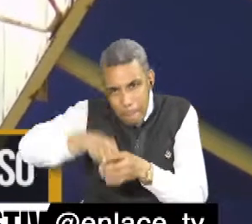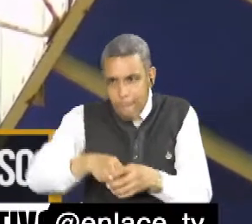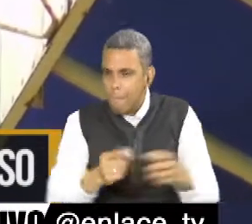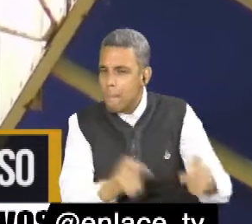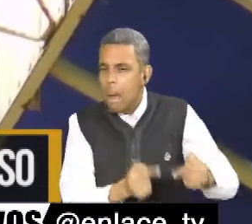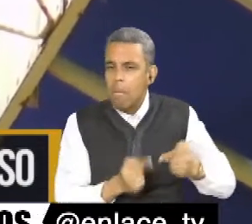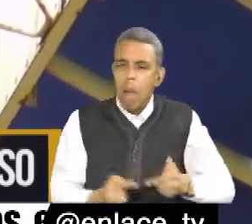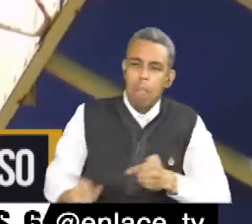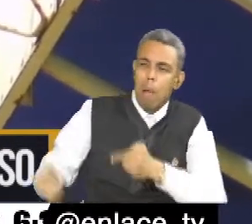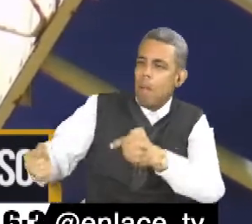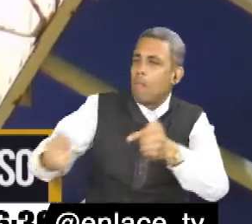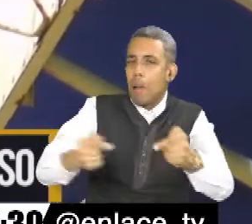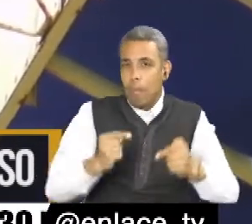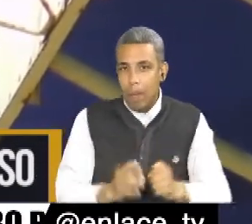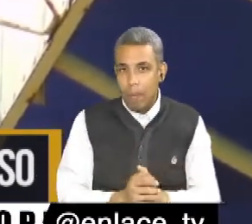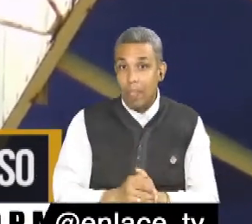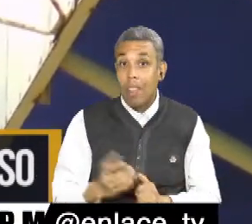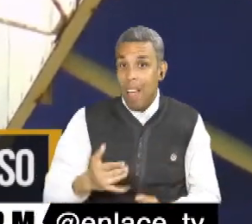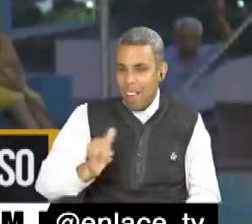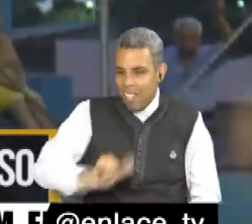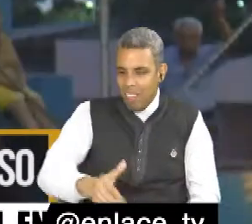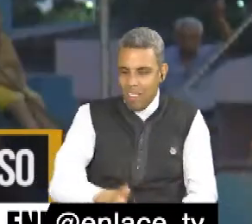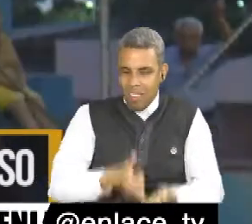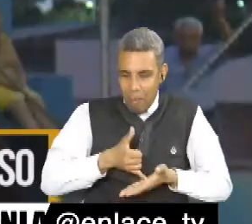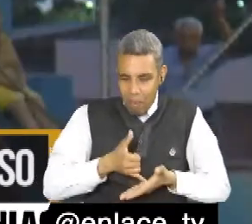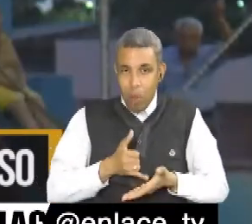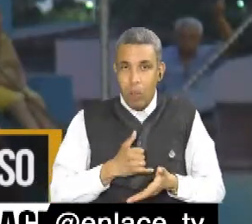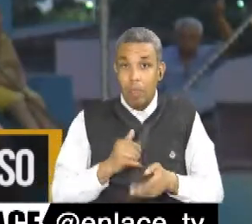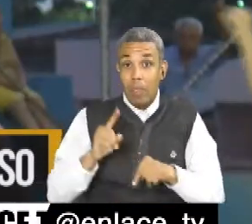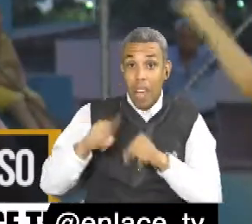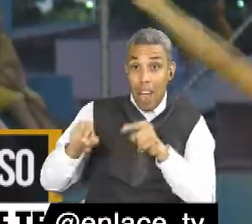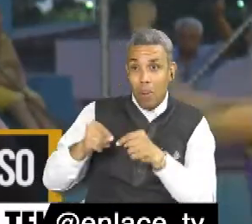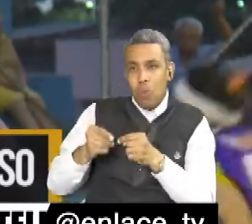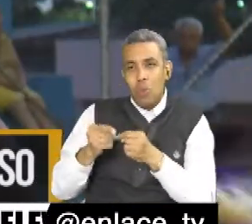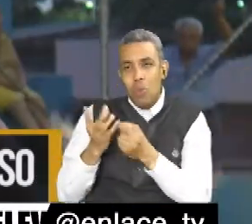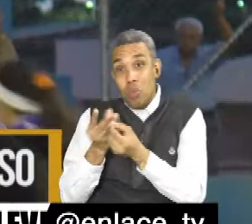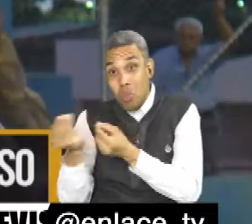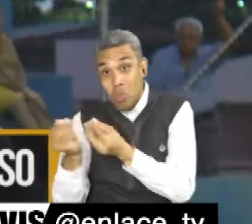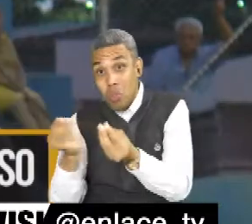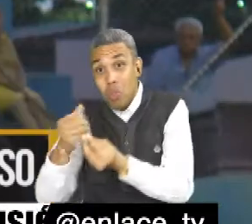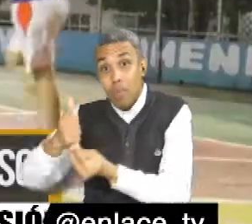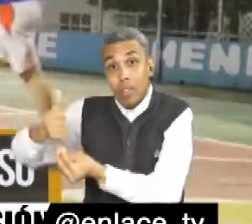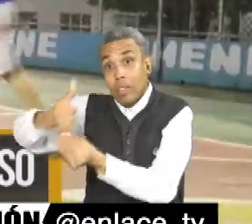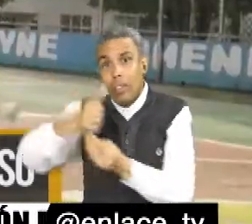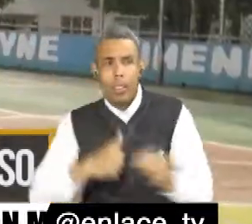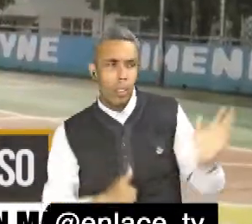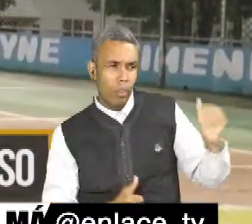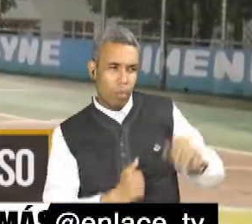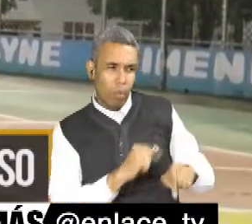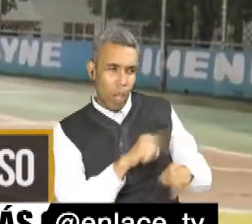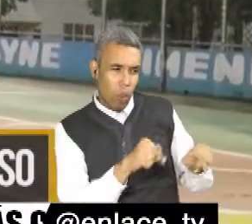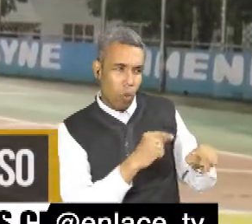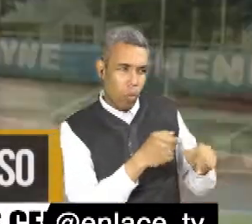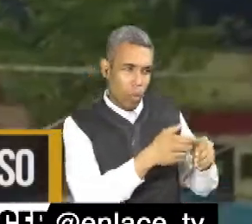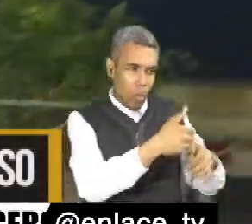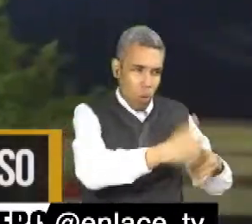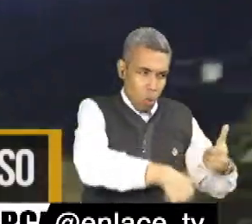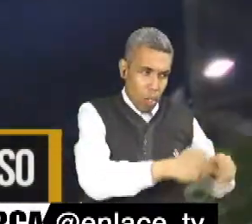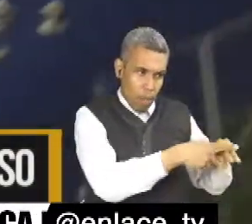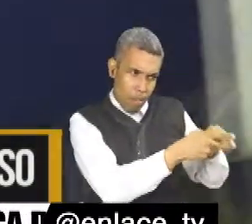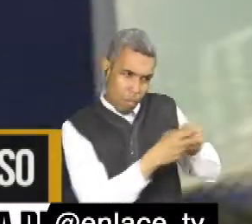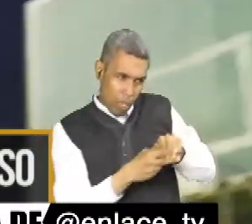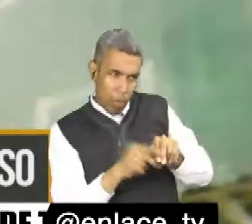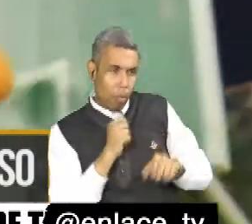profesores pidiendo prestados los niños para que participen en ligas de otras ciudades. Aunque no cuentan con recursos, han